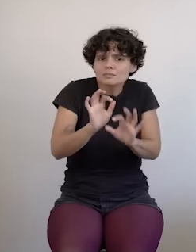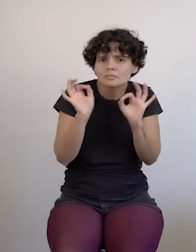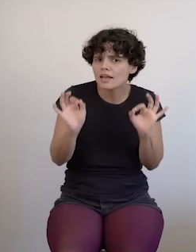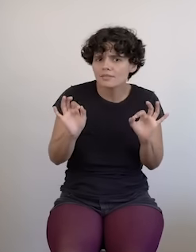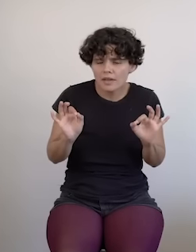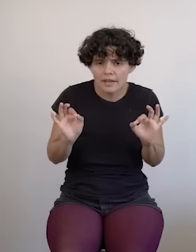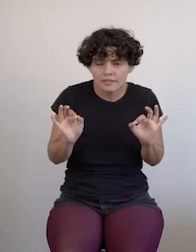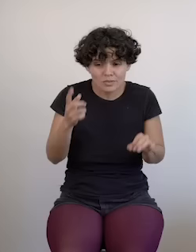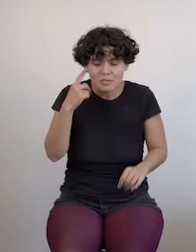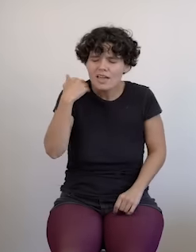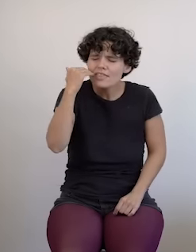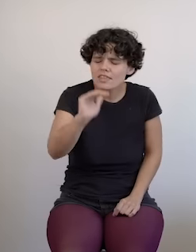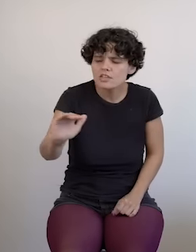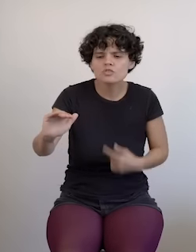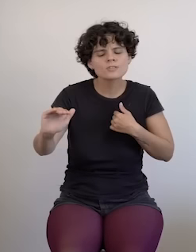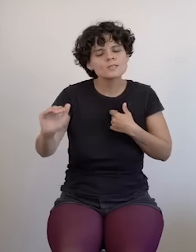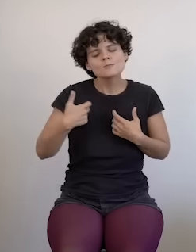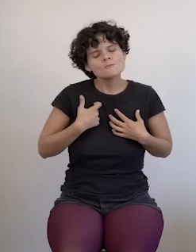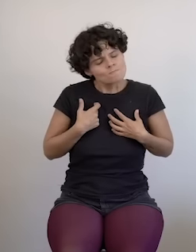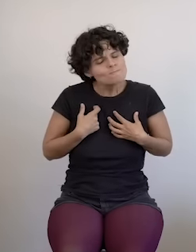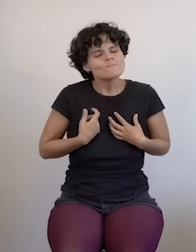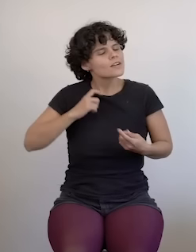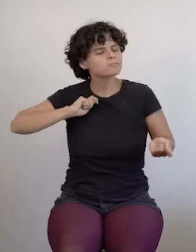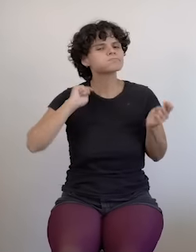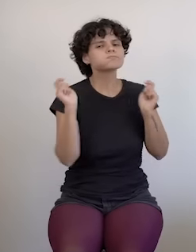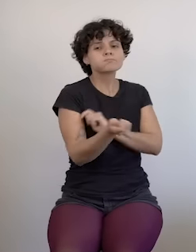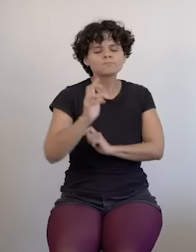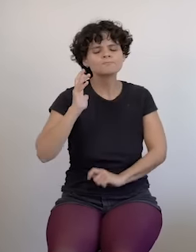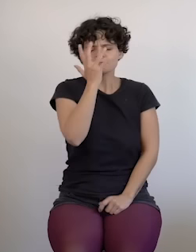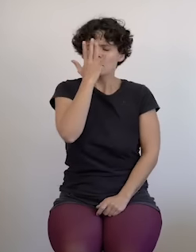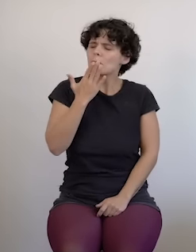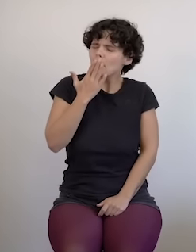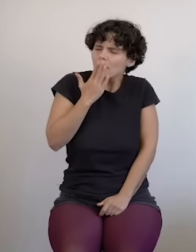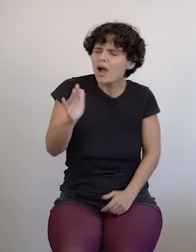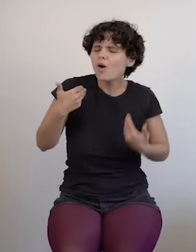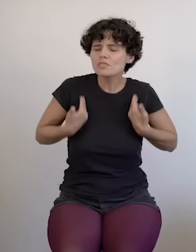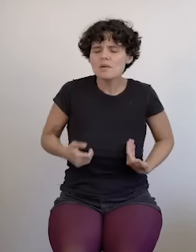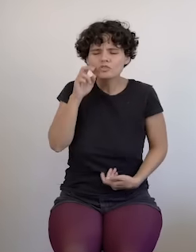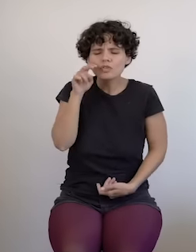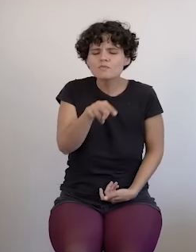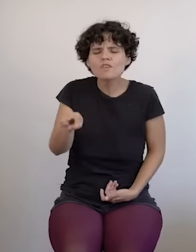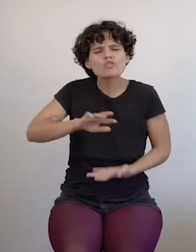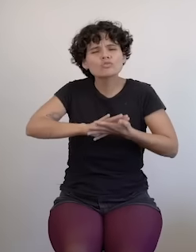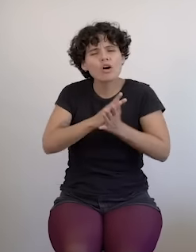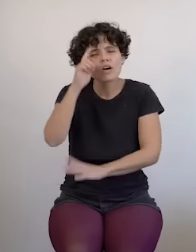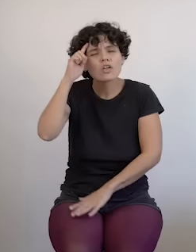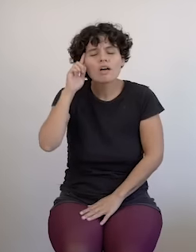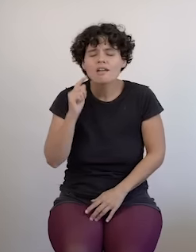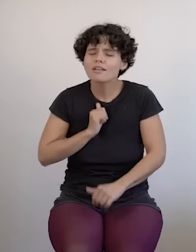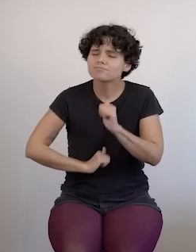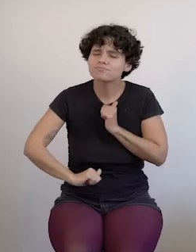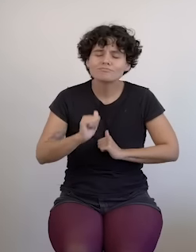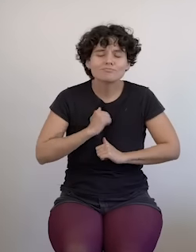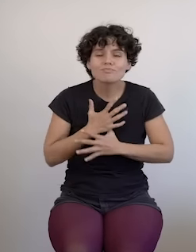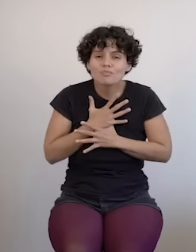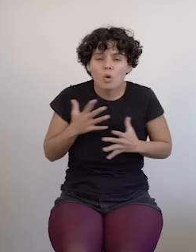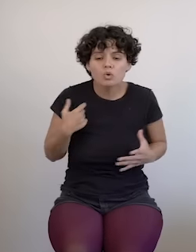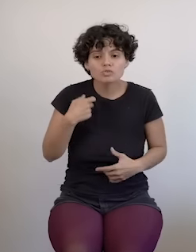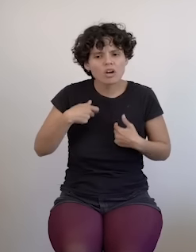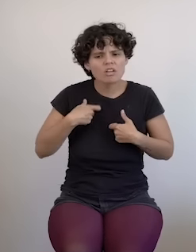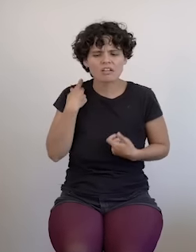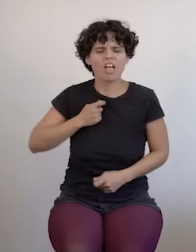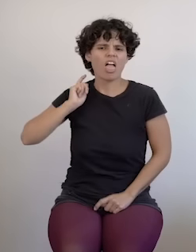guan imperfecto, ¿cachai? Pero cuando veo a estos niños, yo saco mi mejor versión, hermanito. Porque los veo, hermano, todos chisados, hermano.